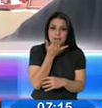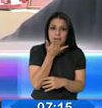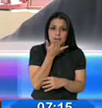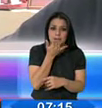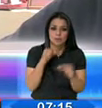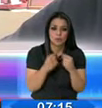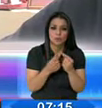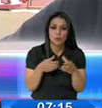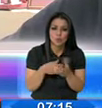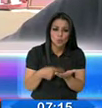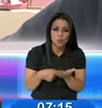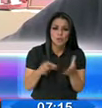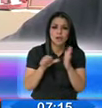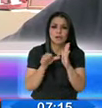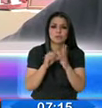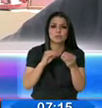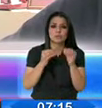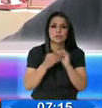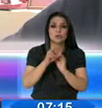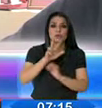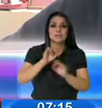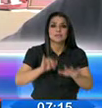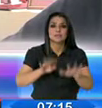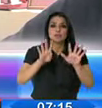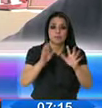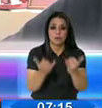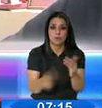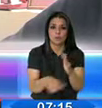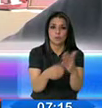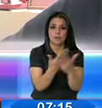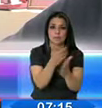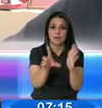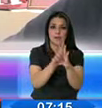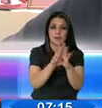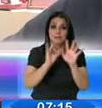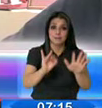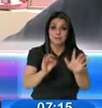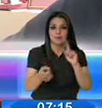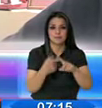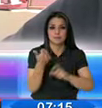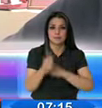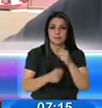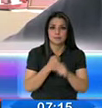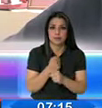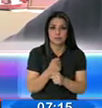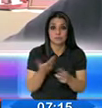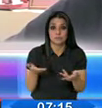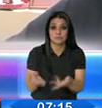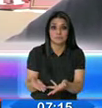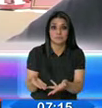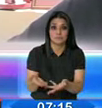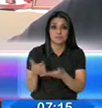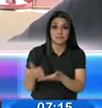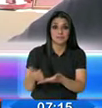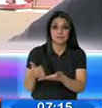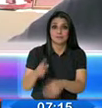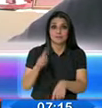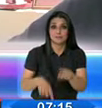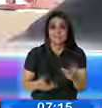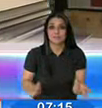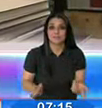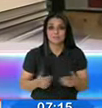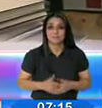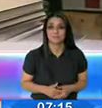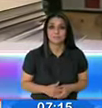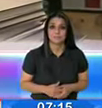delincuencia organizada, artículo 369 actual, y que tiene una pena de 7 a 10 años. Por lo tanto, la favorabilidad propuesta no tiene